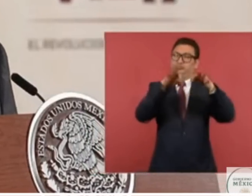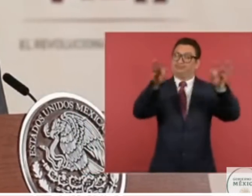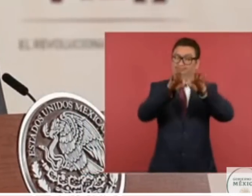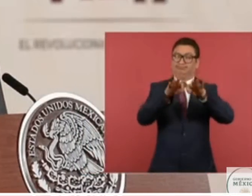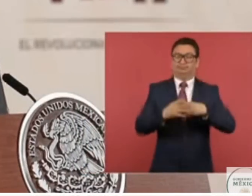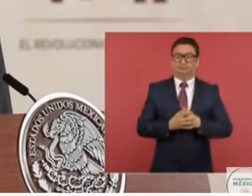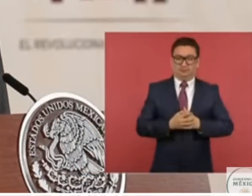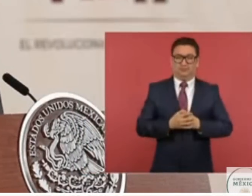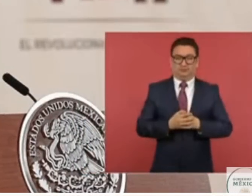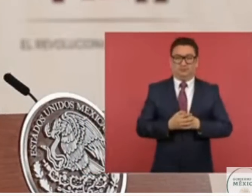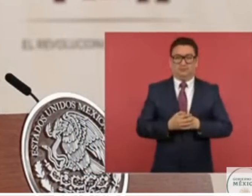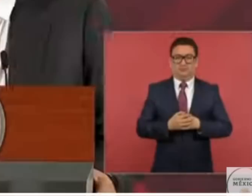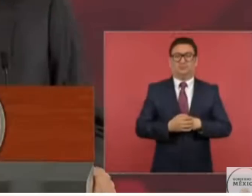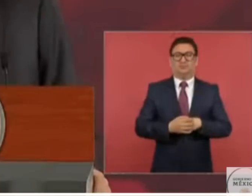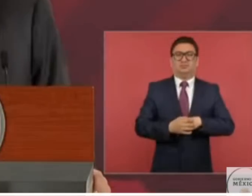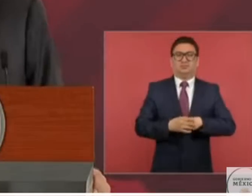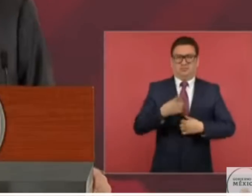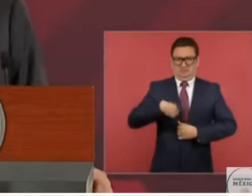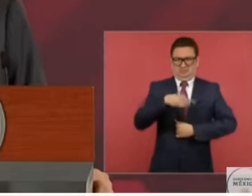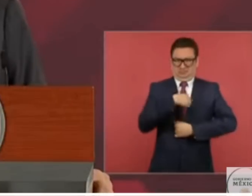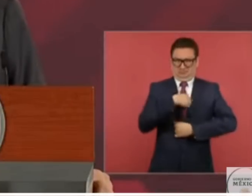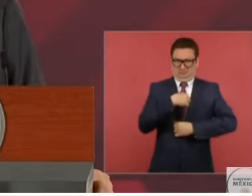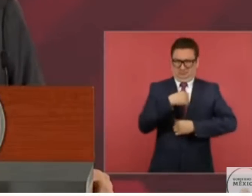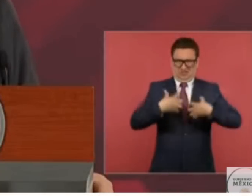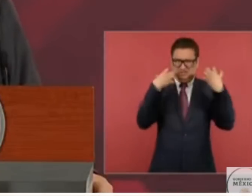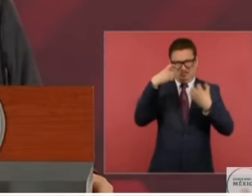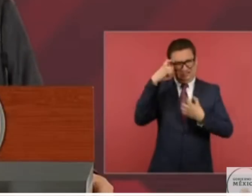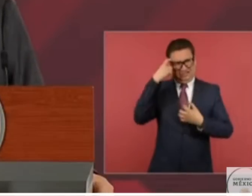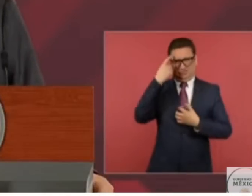Y no debemos de enojarnos y